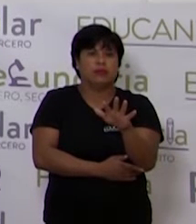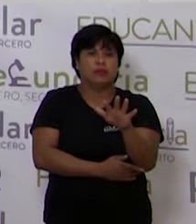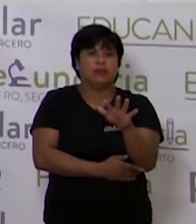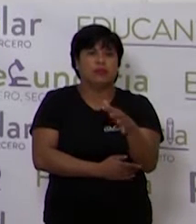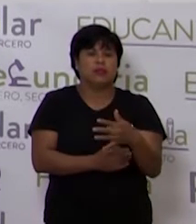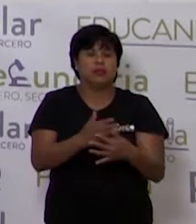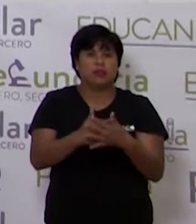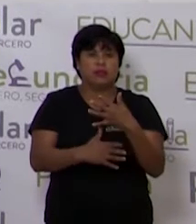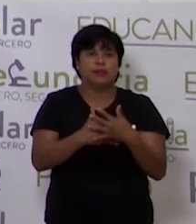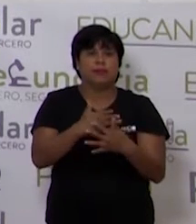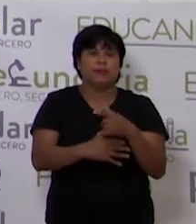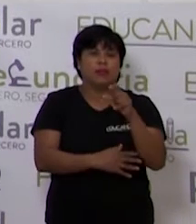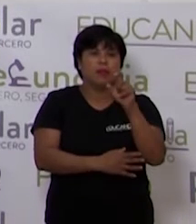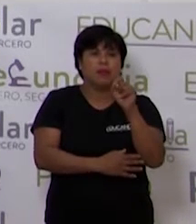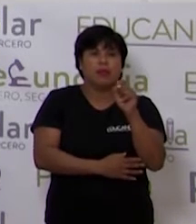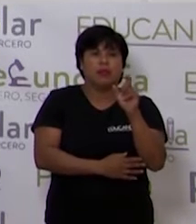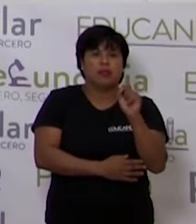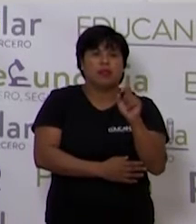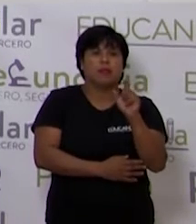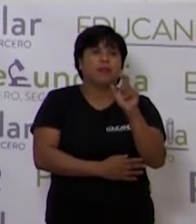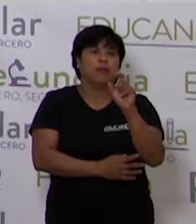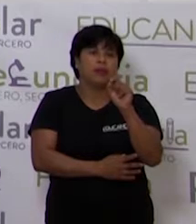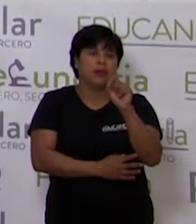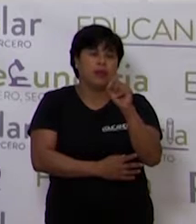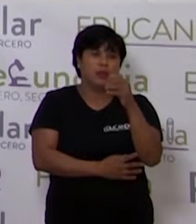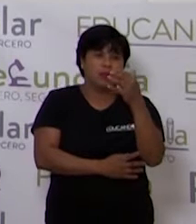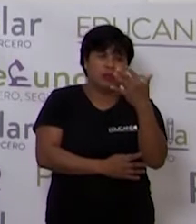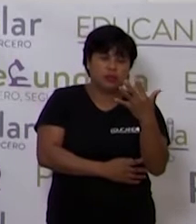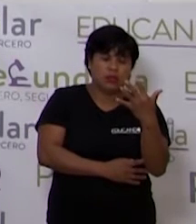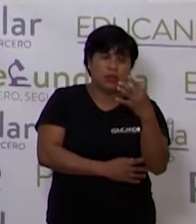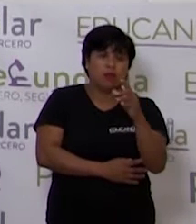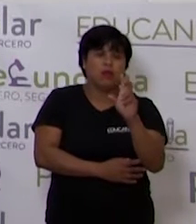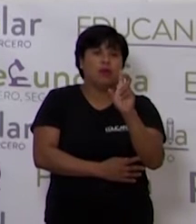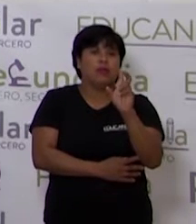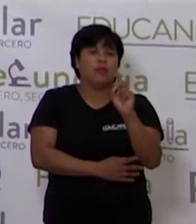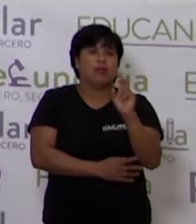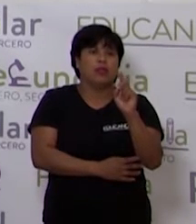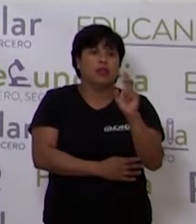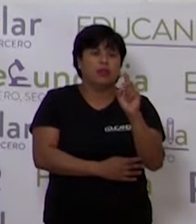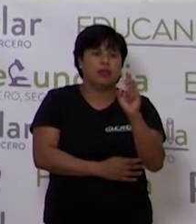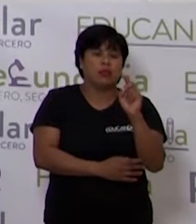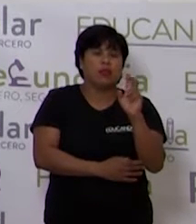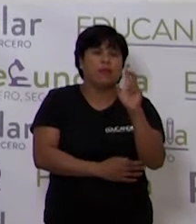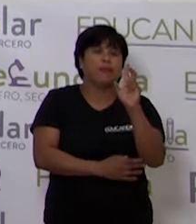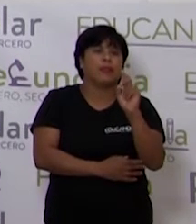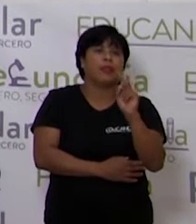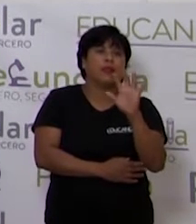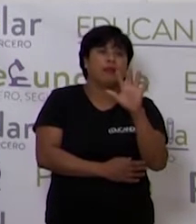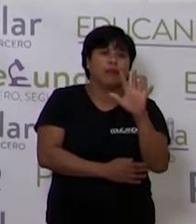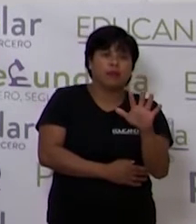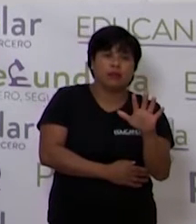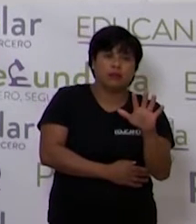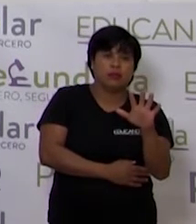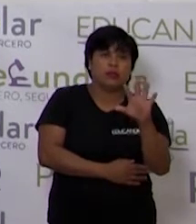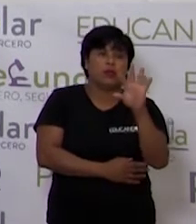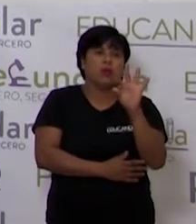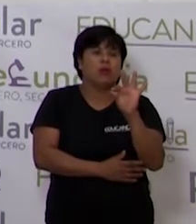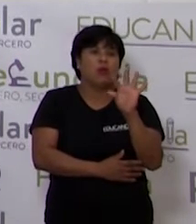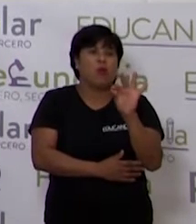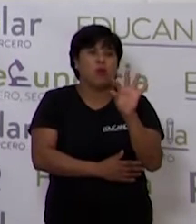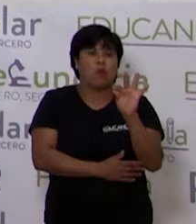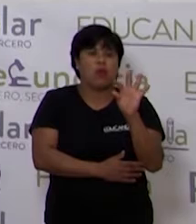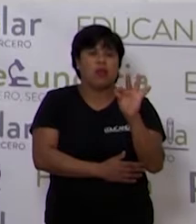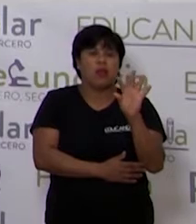10, 15, 20, 25, 30,